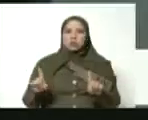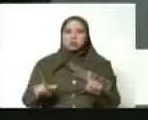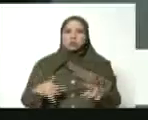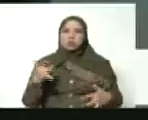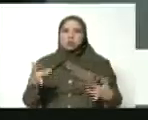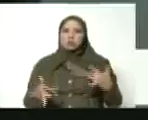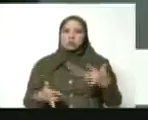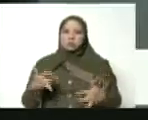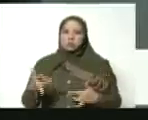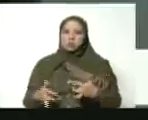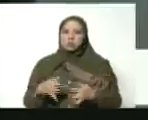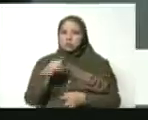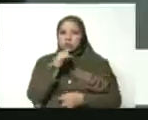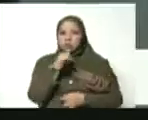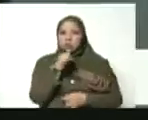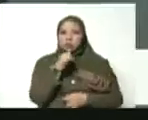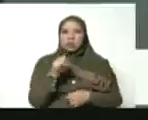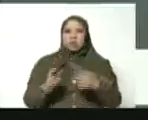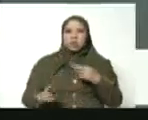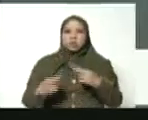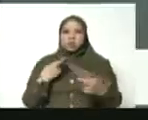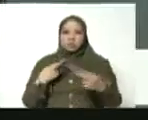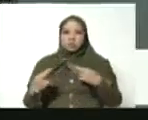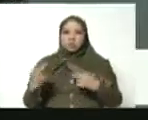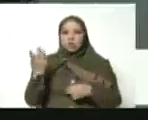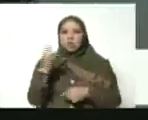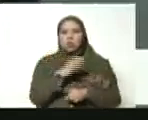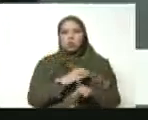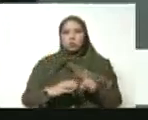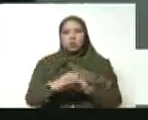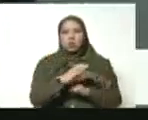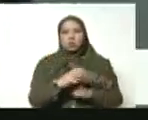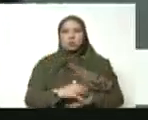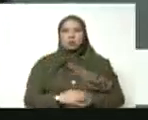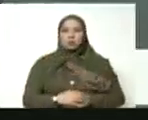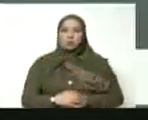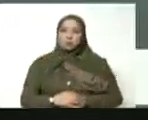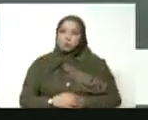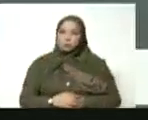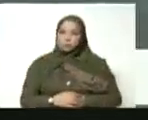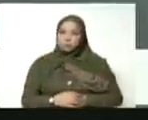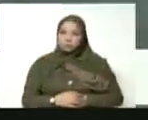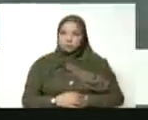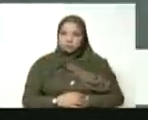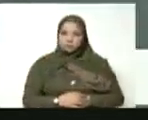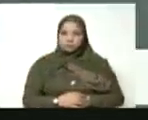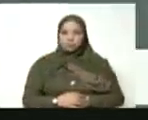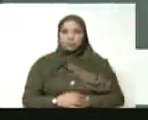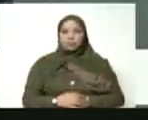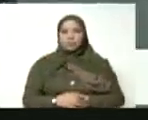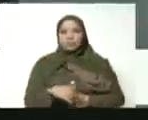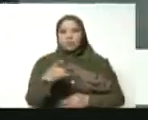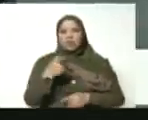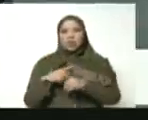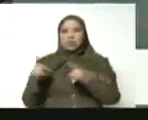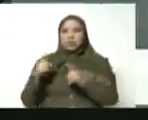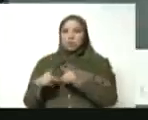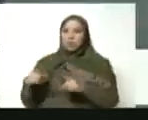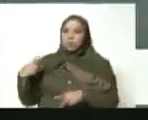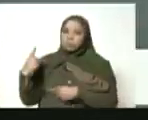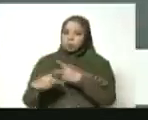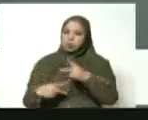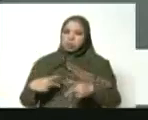agenda que amplíe estas relaciones en el ámbito cultural? Sí, cómo no. Tenemos no solamente una cantidad de